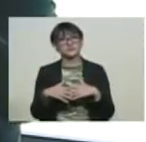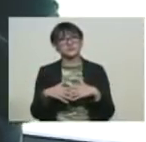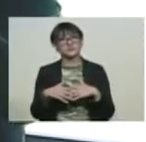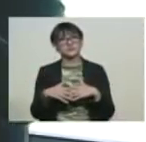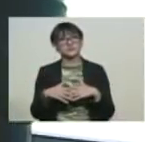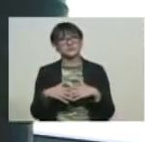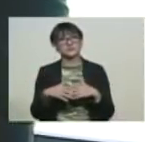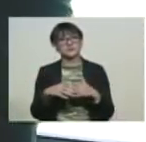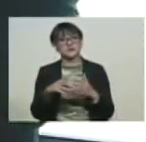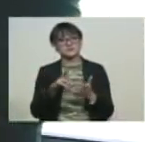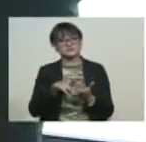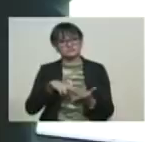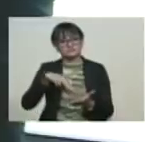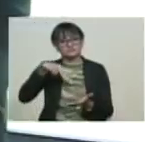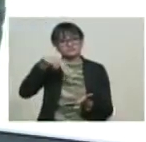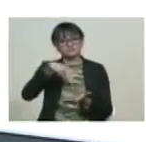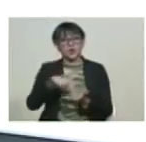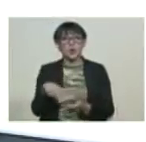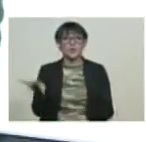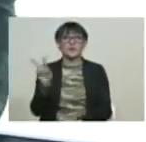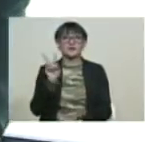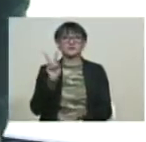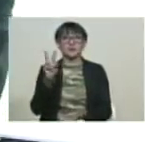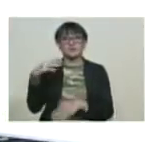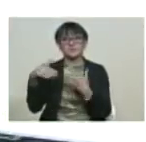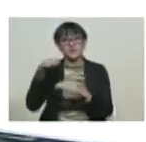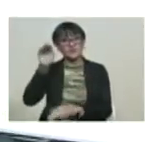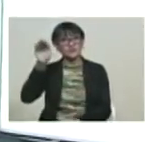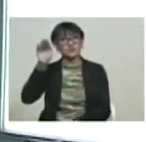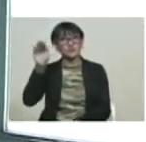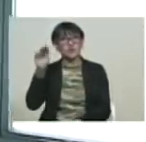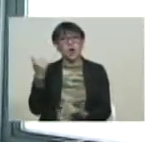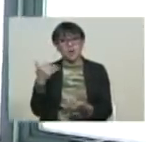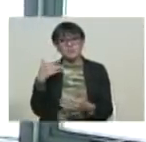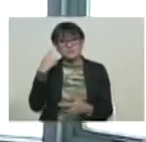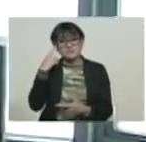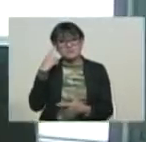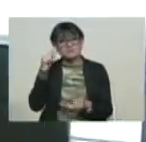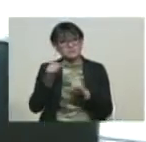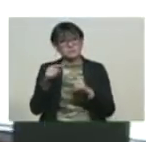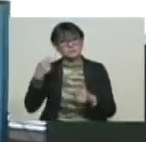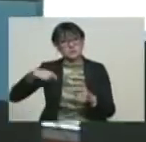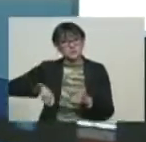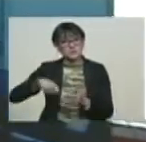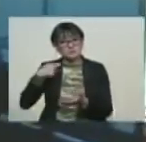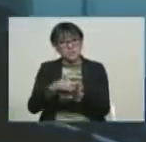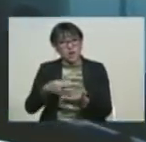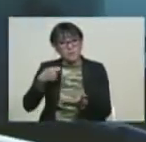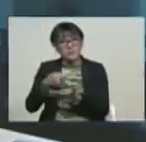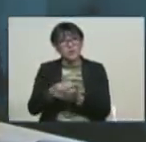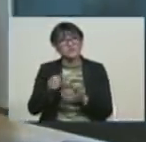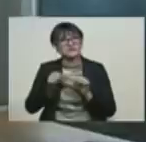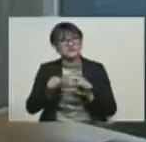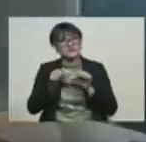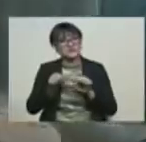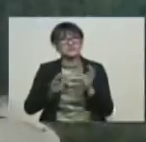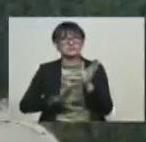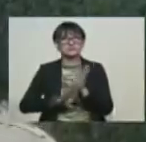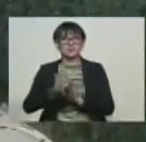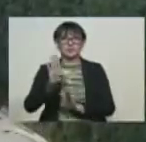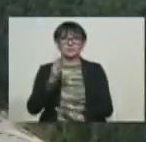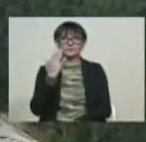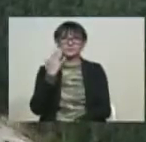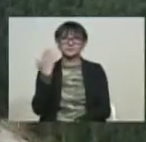va a levantar a Venezuela en los años que están por venir. Para eso estamos invirtiendo, para eso estamos creando. Seguimos adelante, por